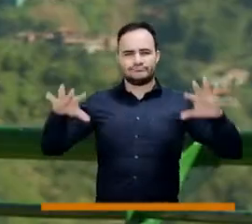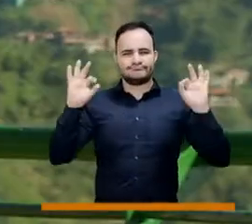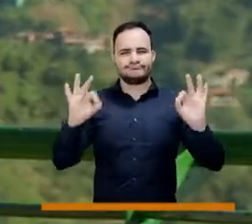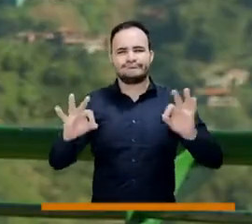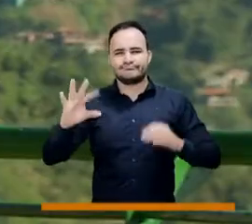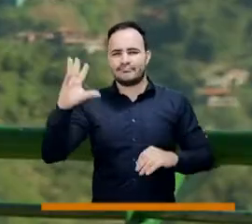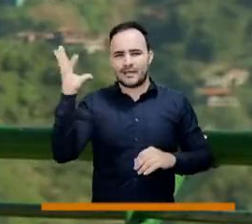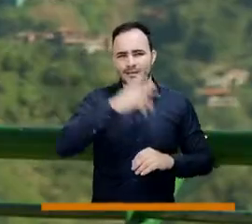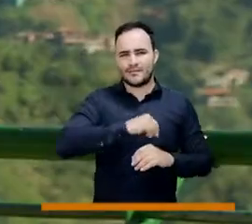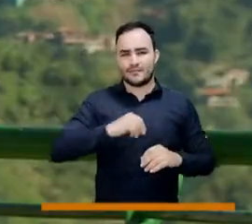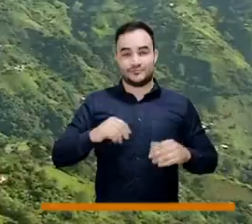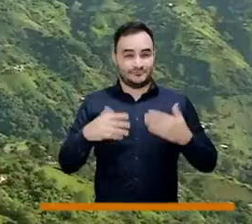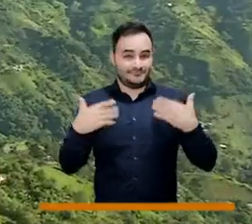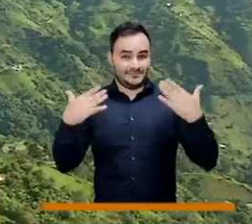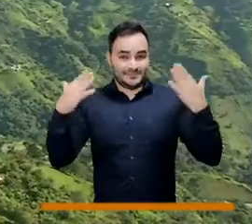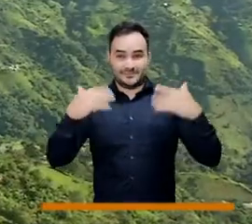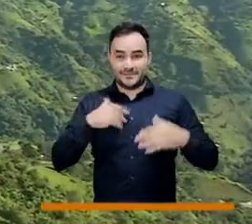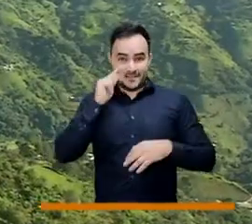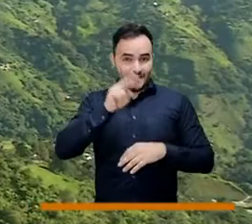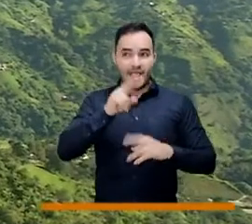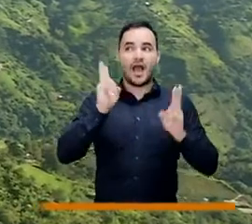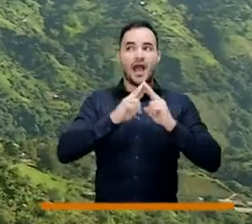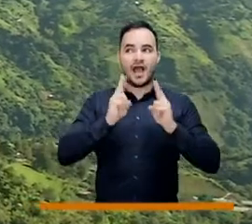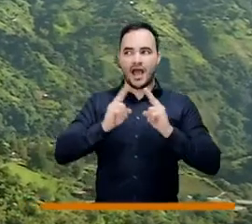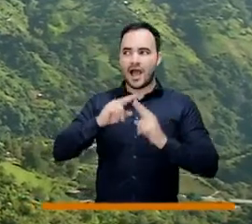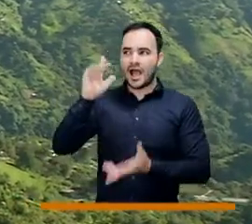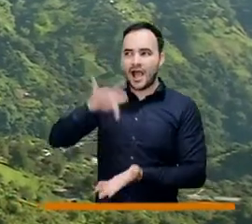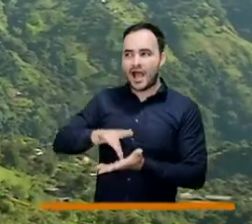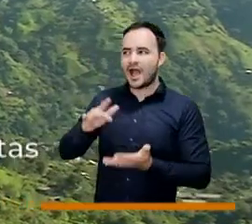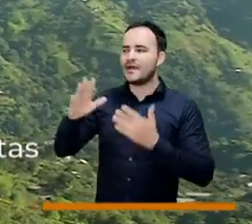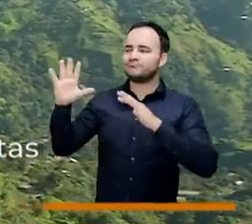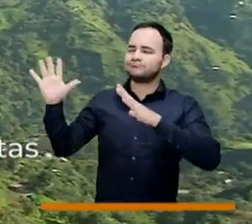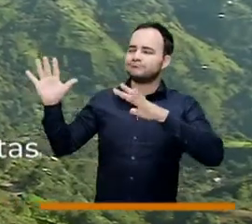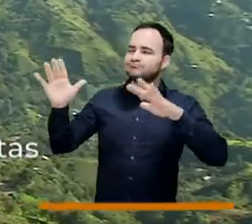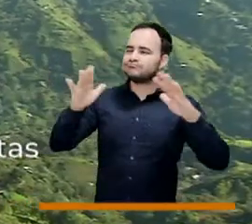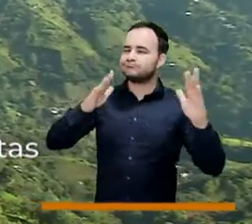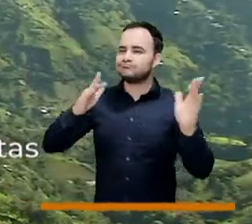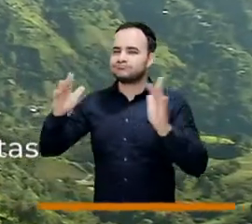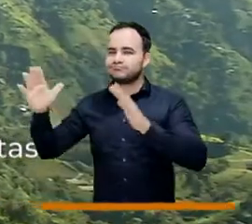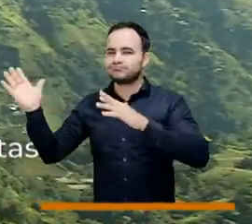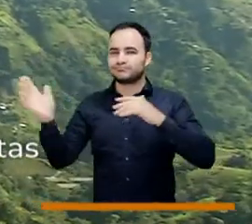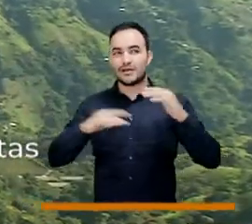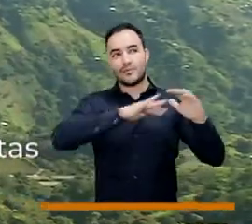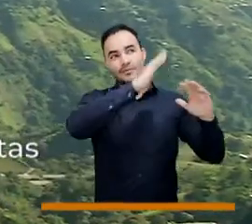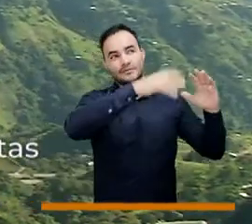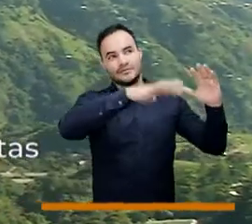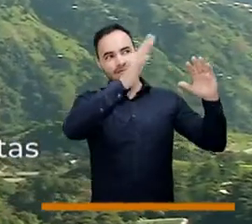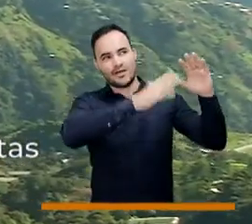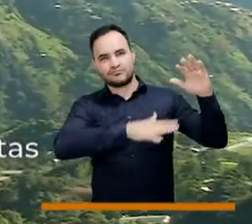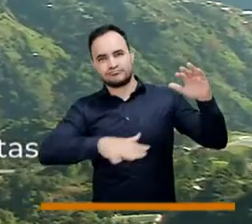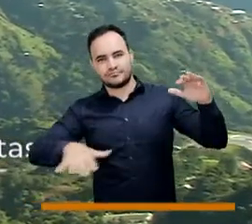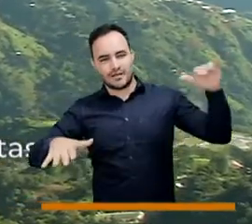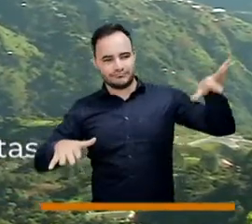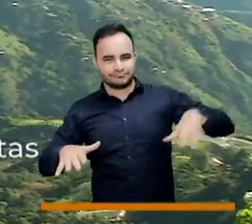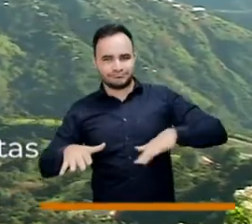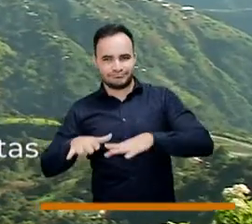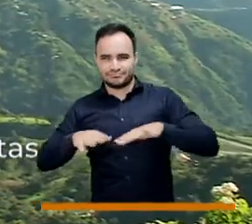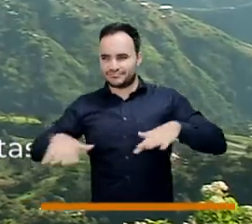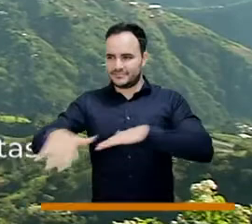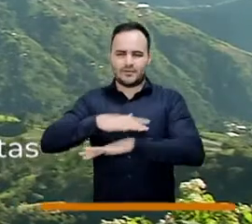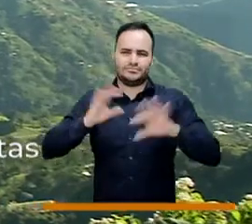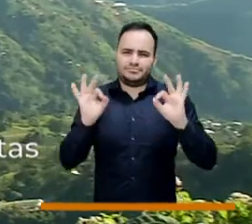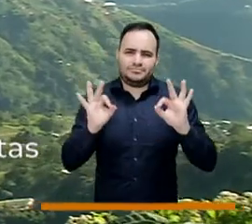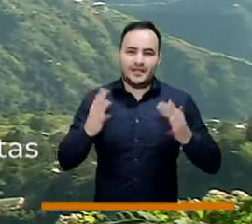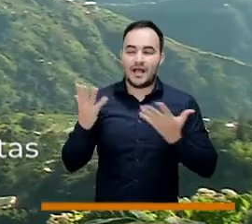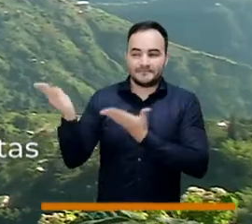que suben desde las riberas con frías ventiscas y que descienden además desde lo más alto de la montaña. Y ahora estamos en